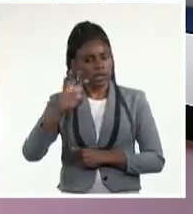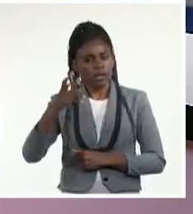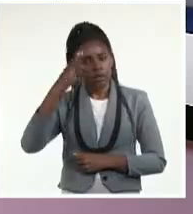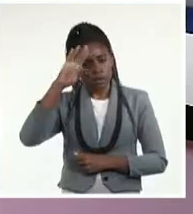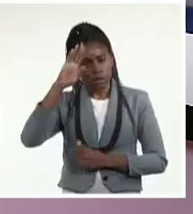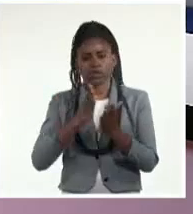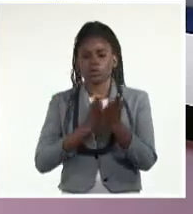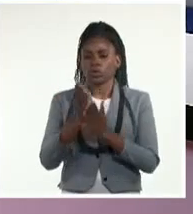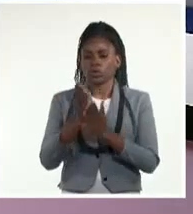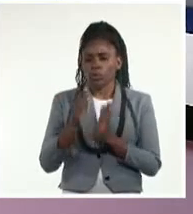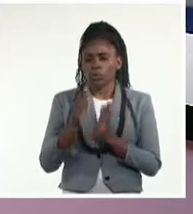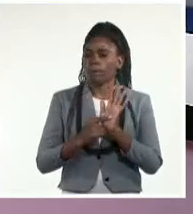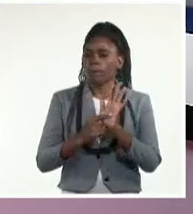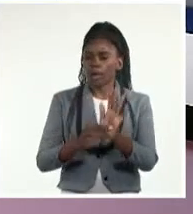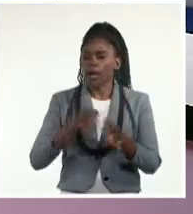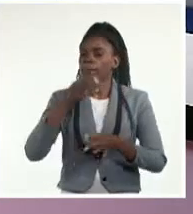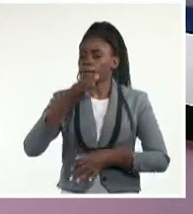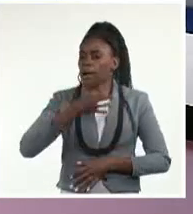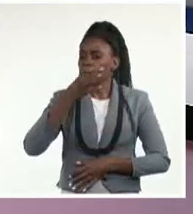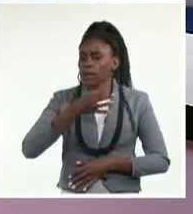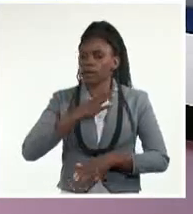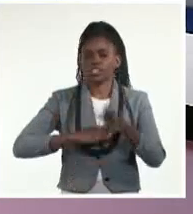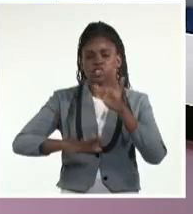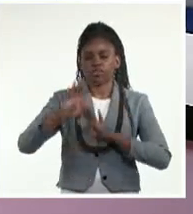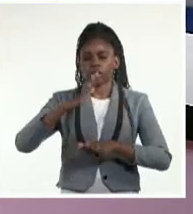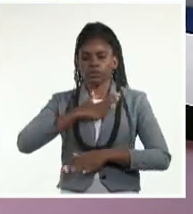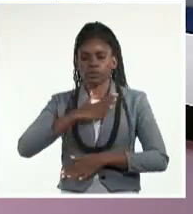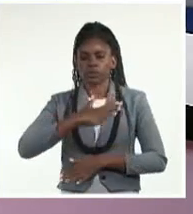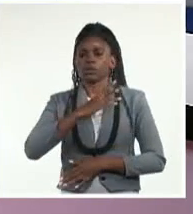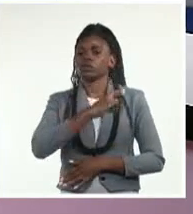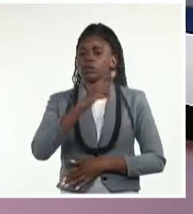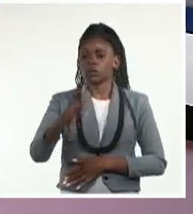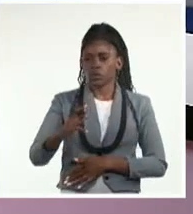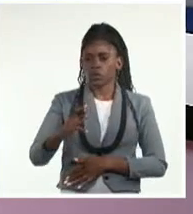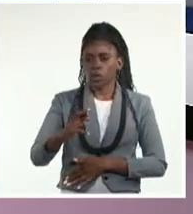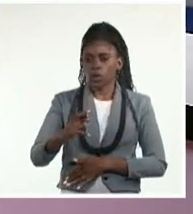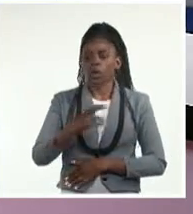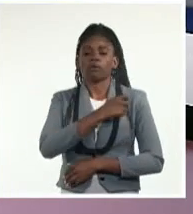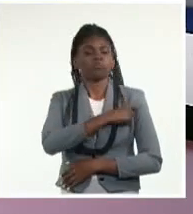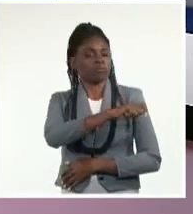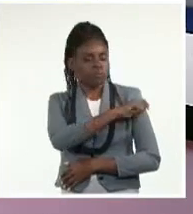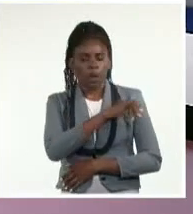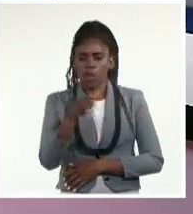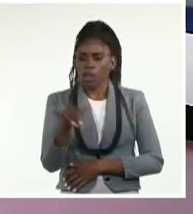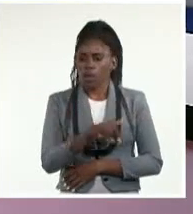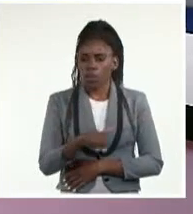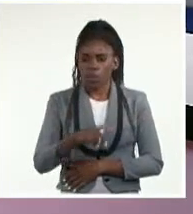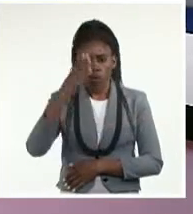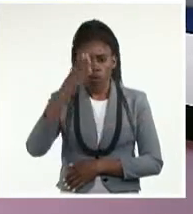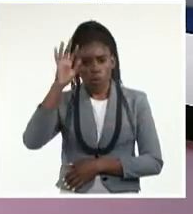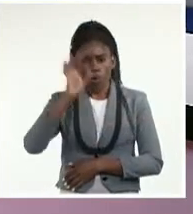representados y sostendrán su postura inicial. El demandante no es acreedor y nunca lo ha sido.